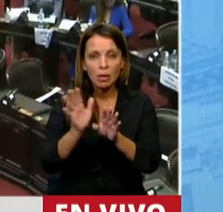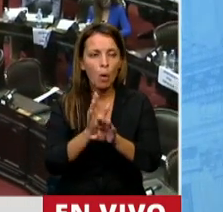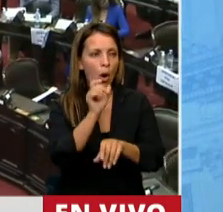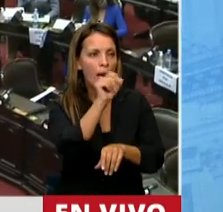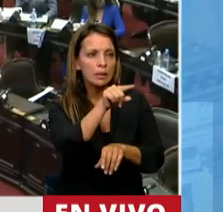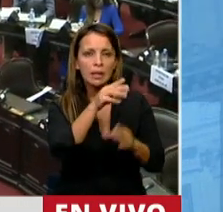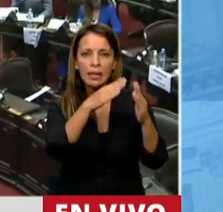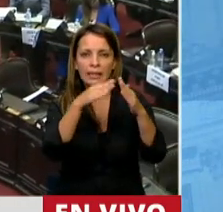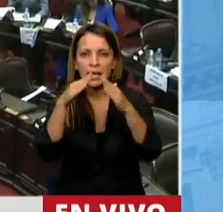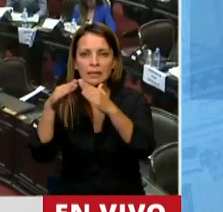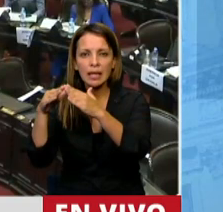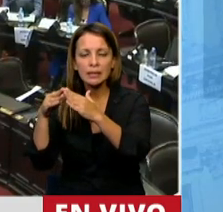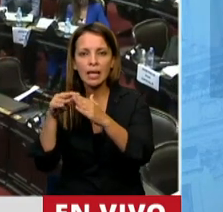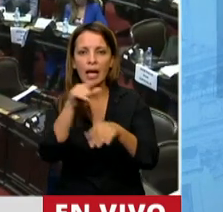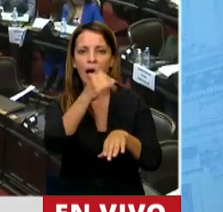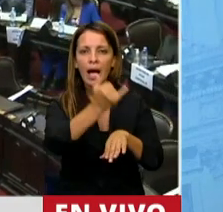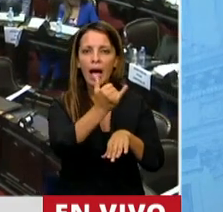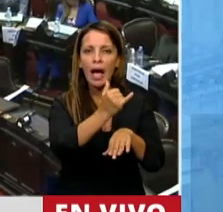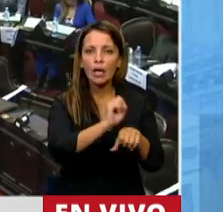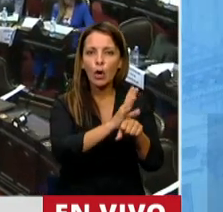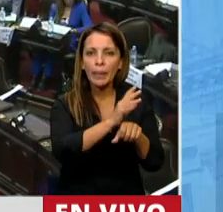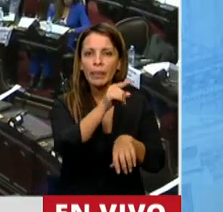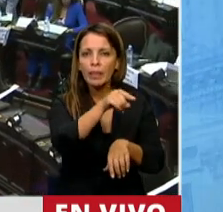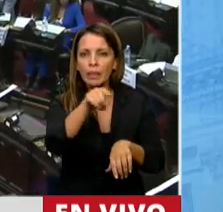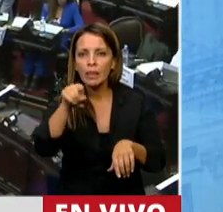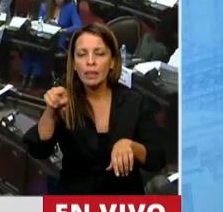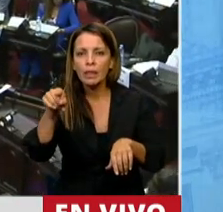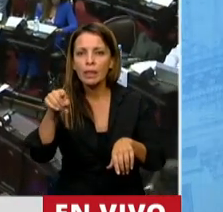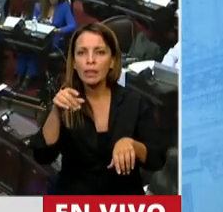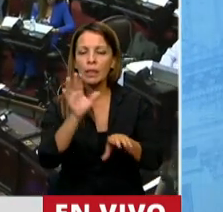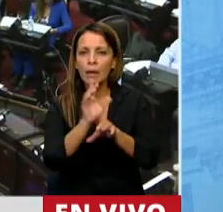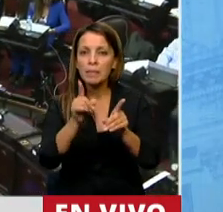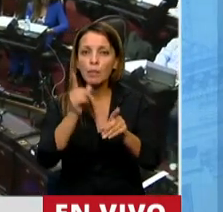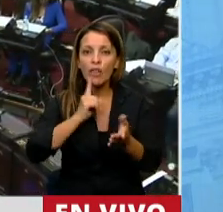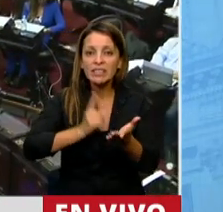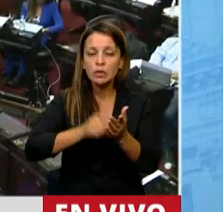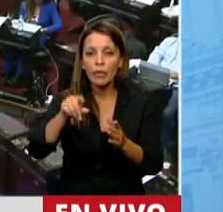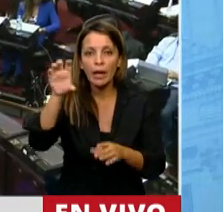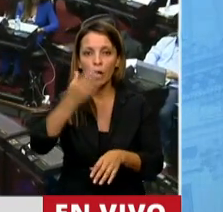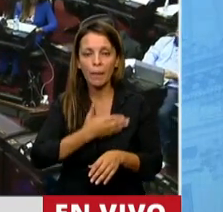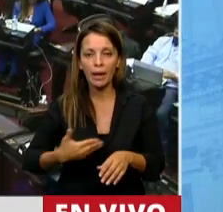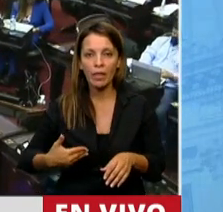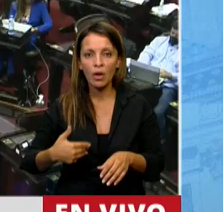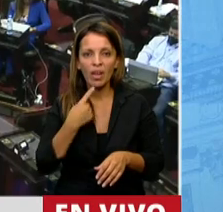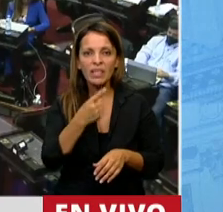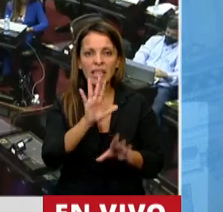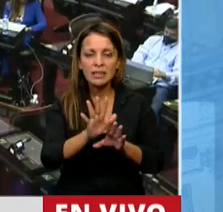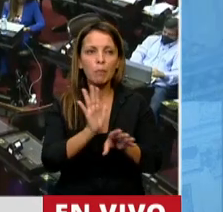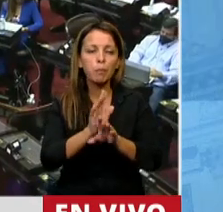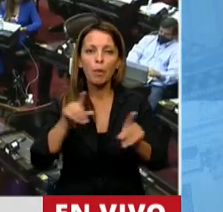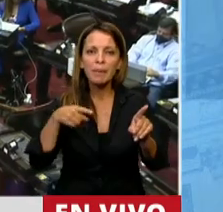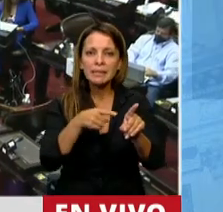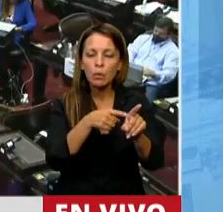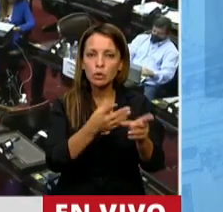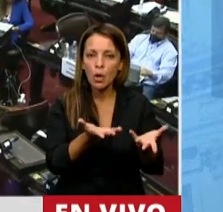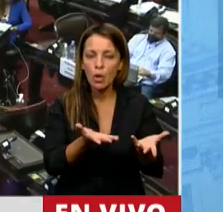las personas contagiadas, como se hizo en el mes de abril el gobernador, públicamente, pidiendo una persecución